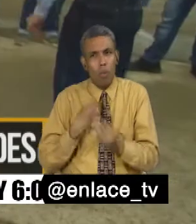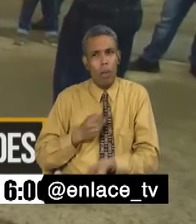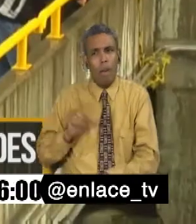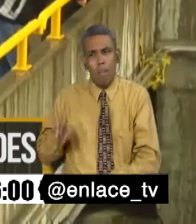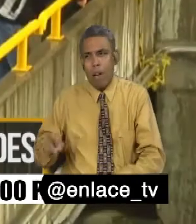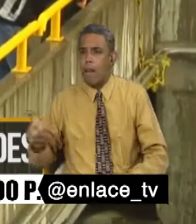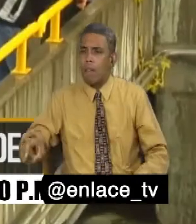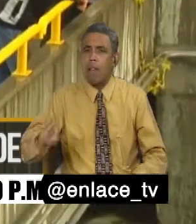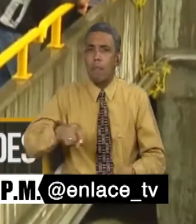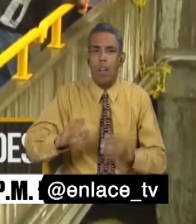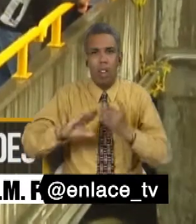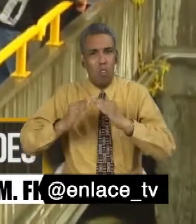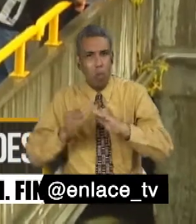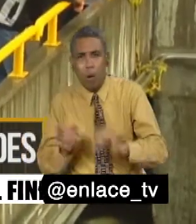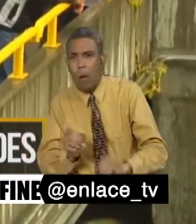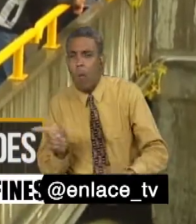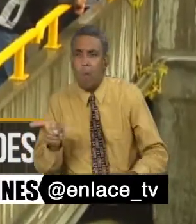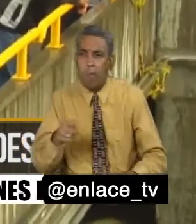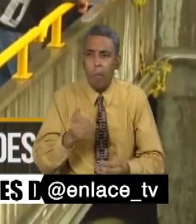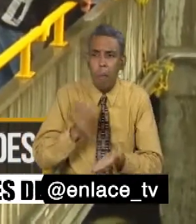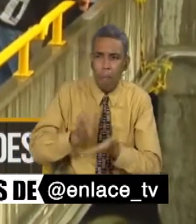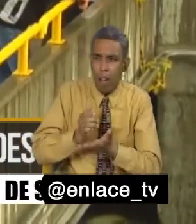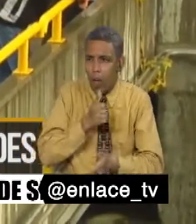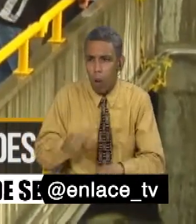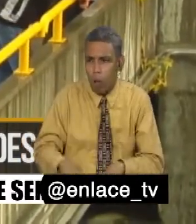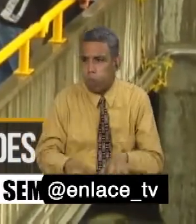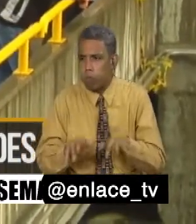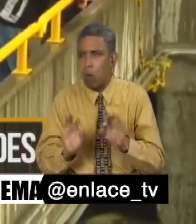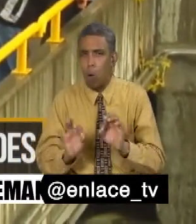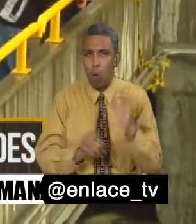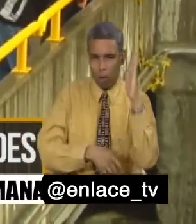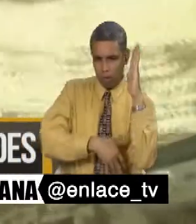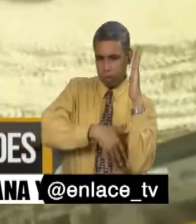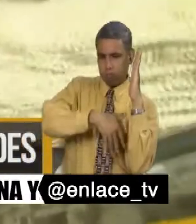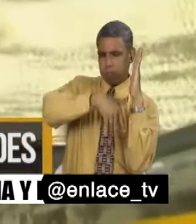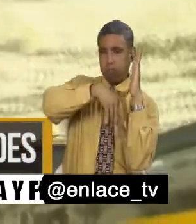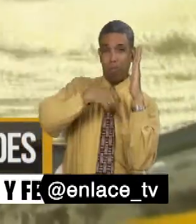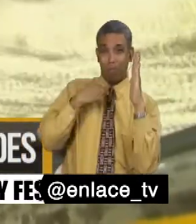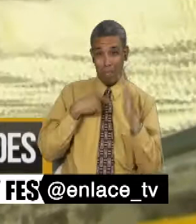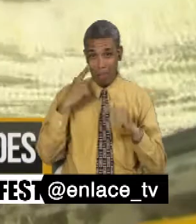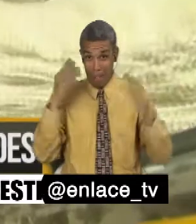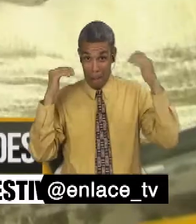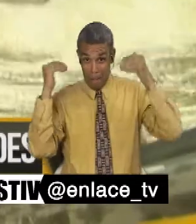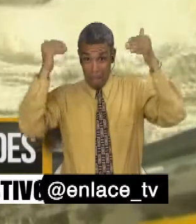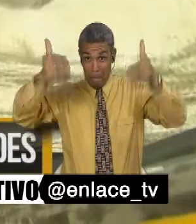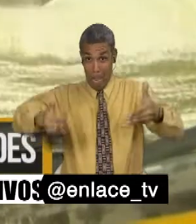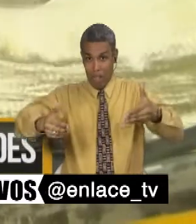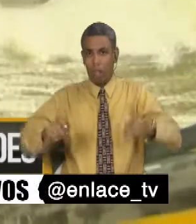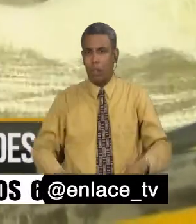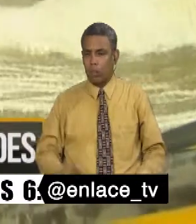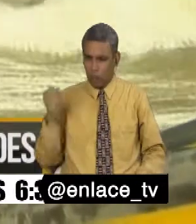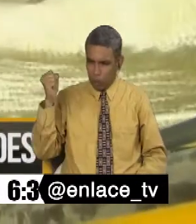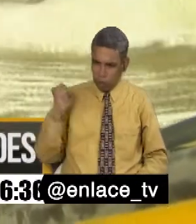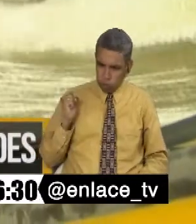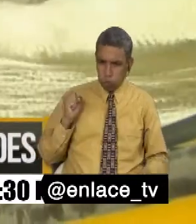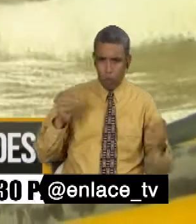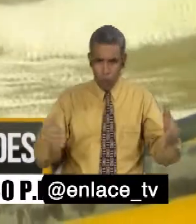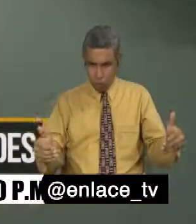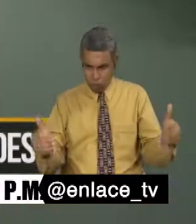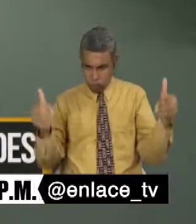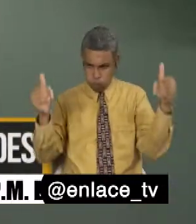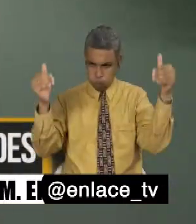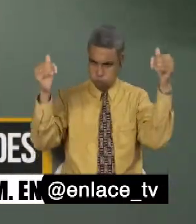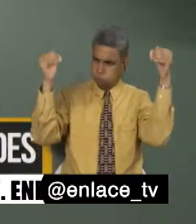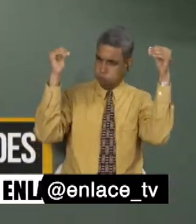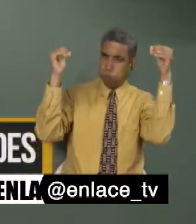constataron las condiciones actuales de las compuertas del vertedero que permiten el paso de agua hacia el río Sogamoso de manera controlada. De